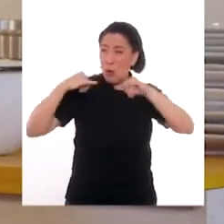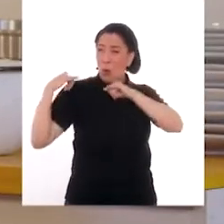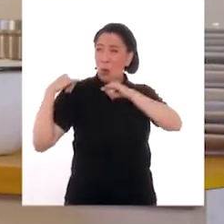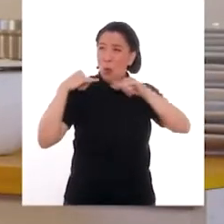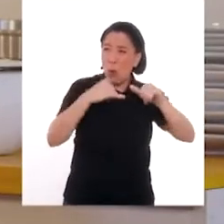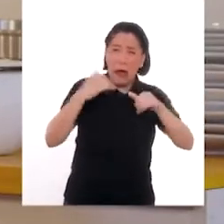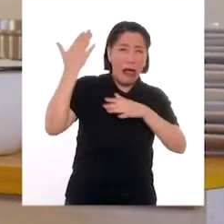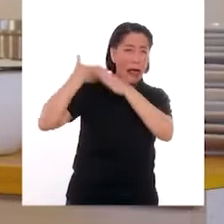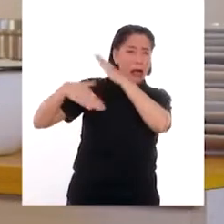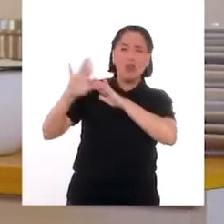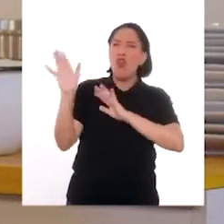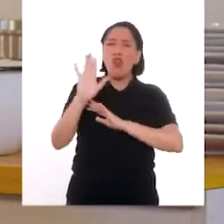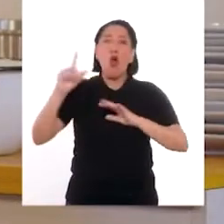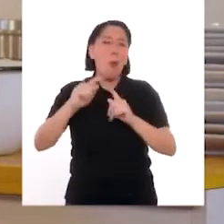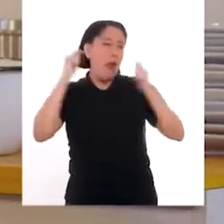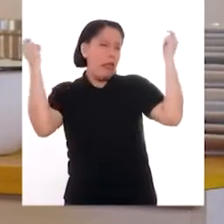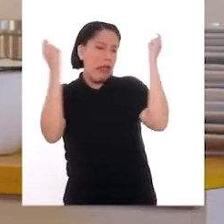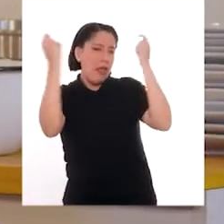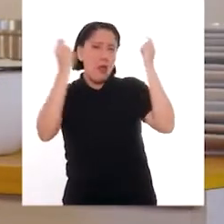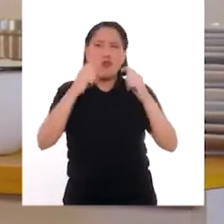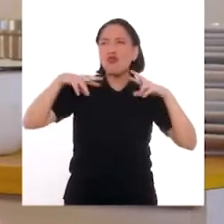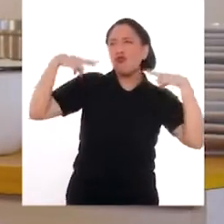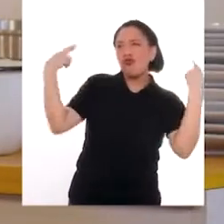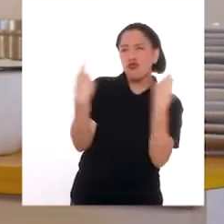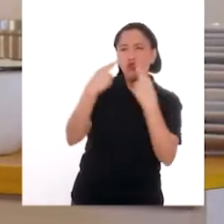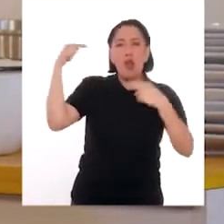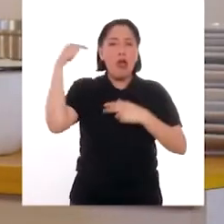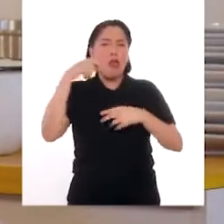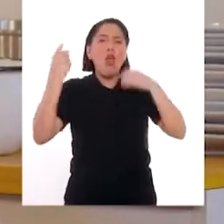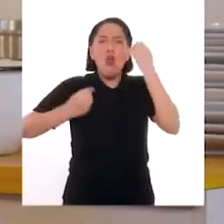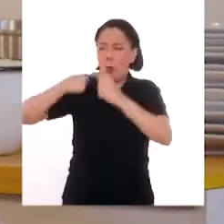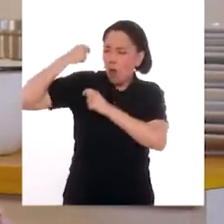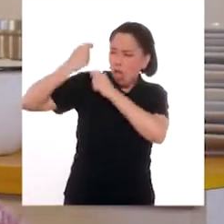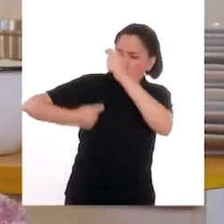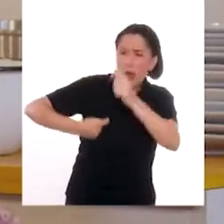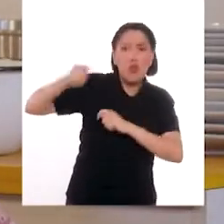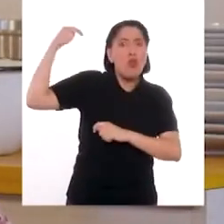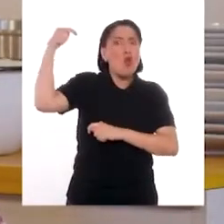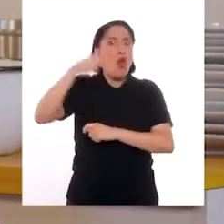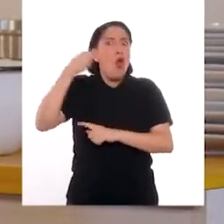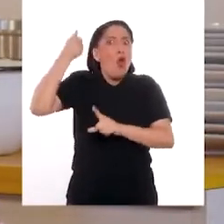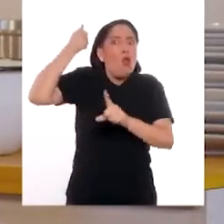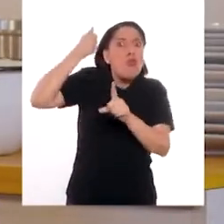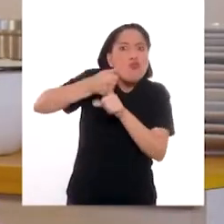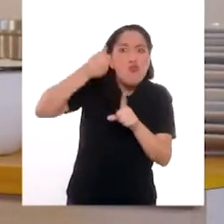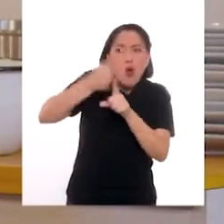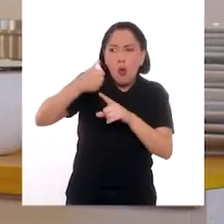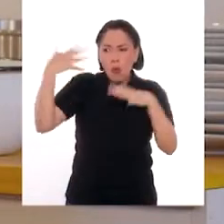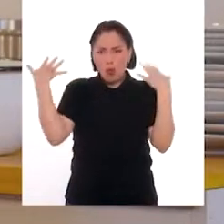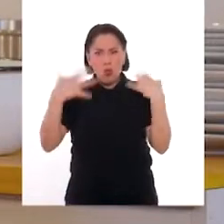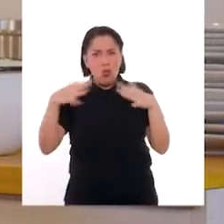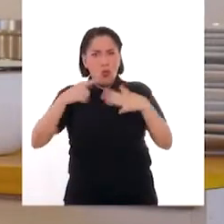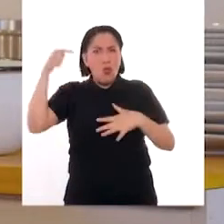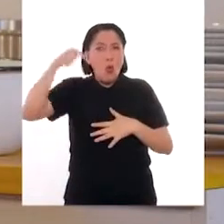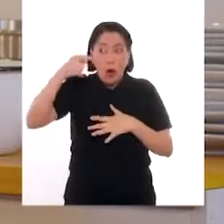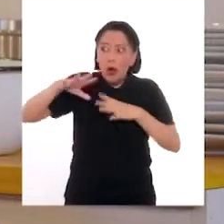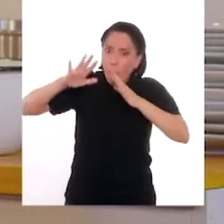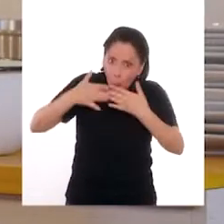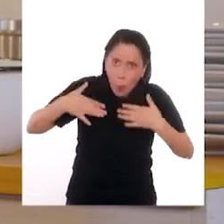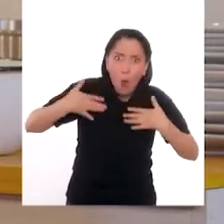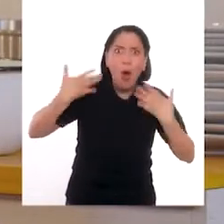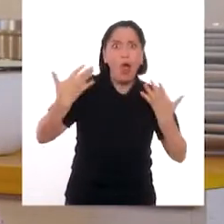no, pero existían fiestas, celebraciones y rituales que contenían muchos elementos espectaculares que